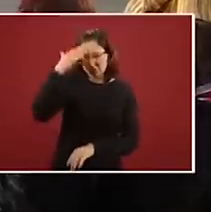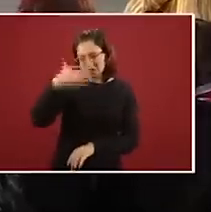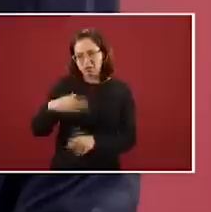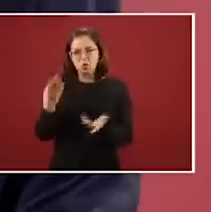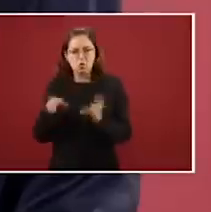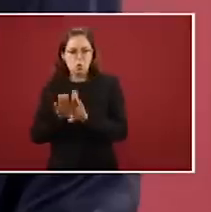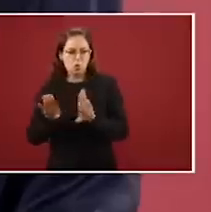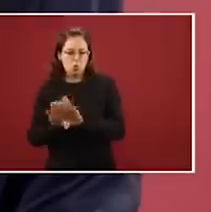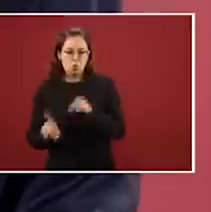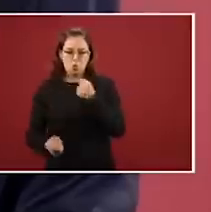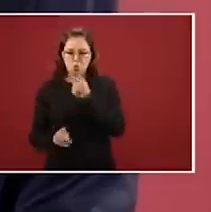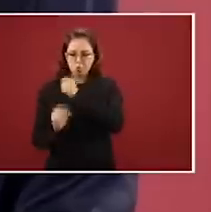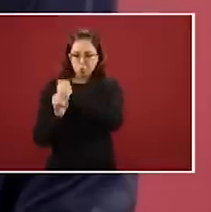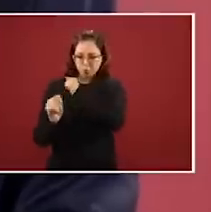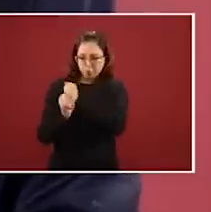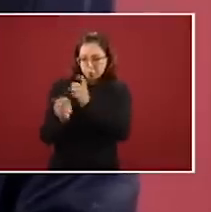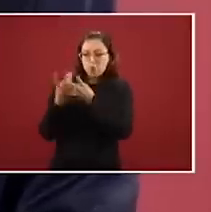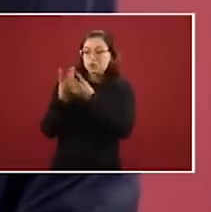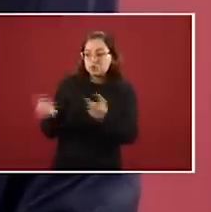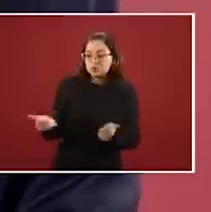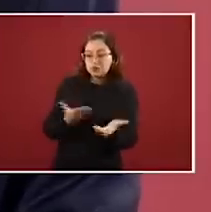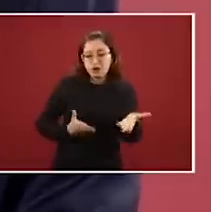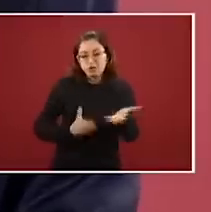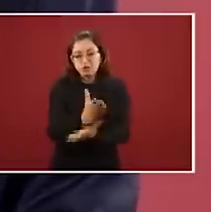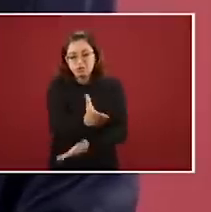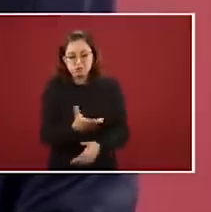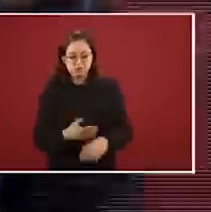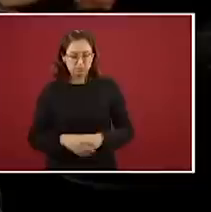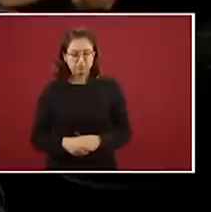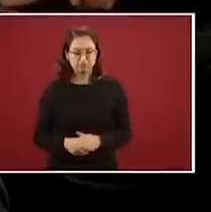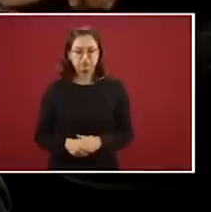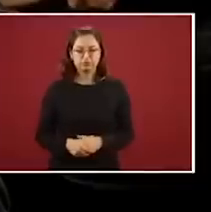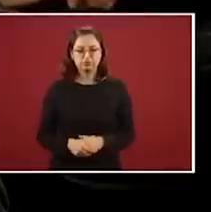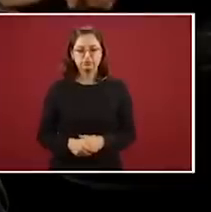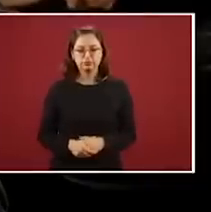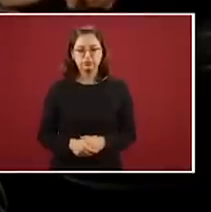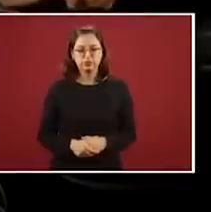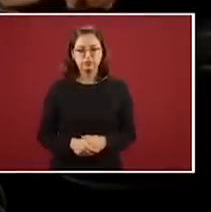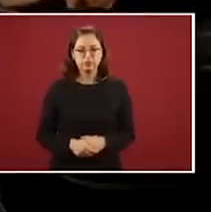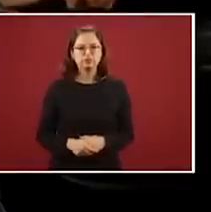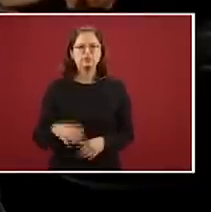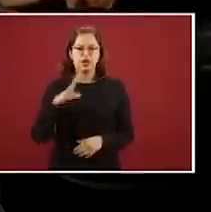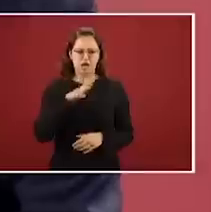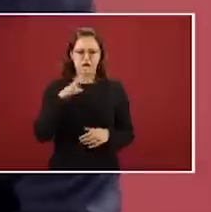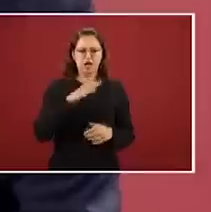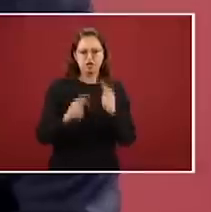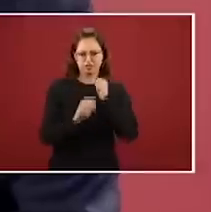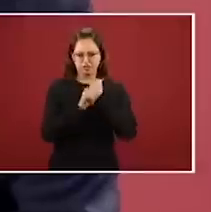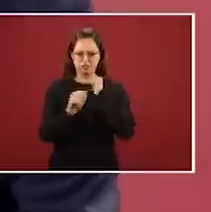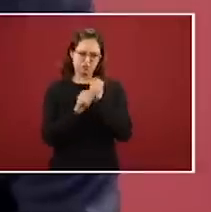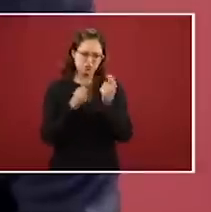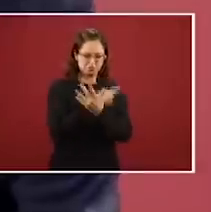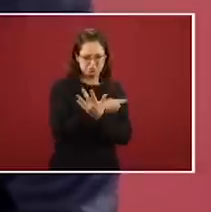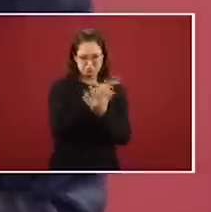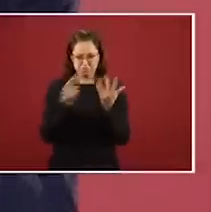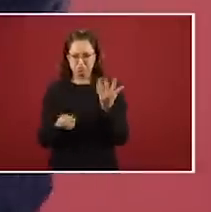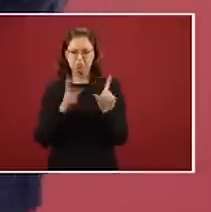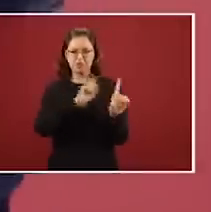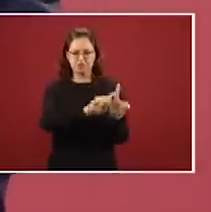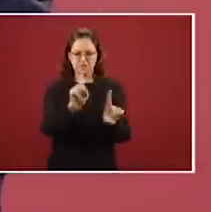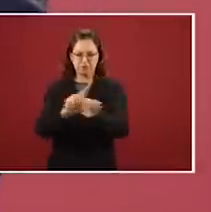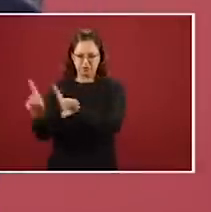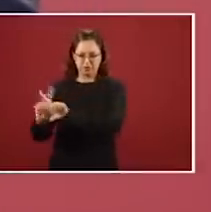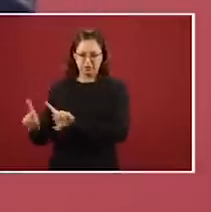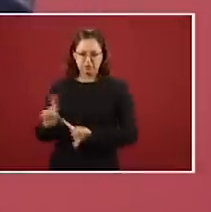resolviendo lo de el acceso al aeropuerto? Van a haber varias opciones, Sí,